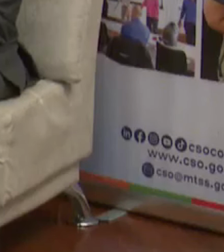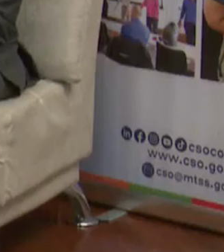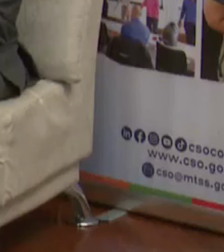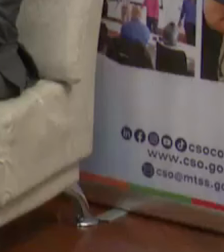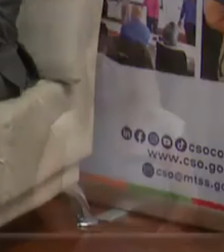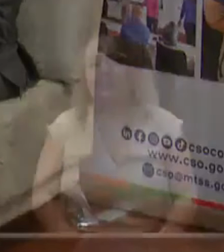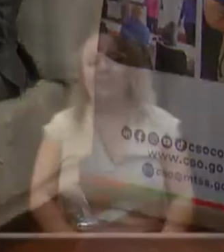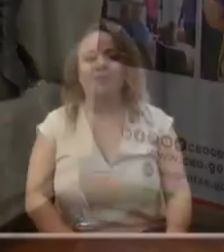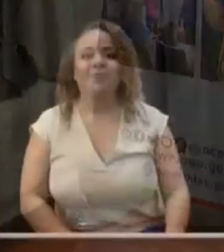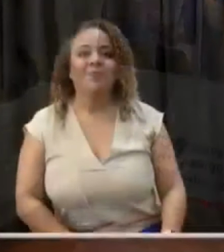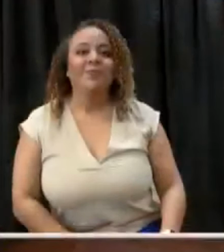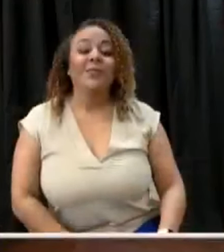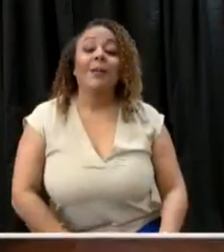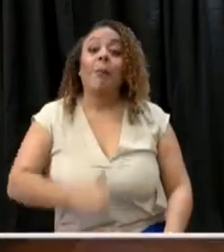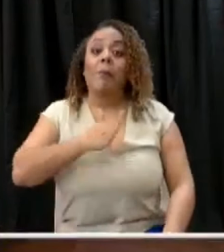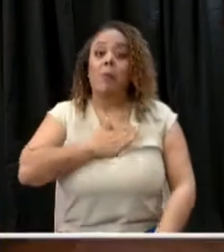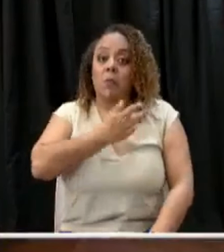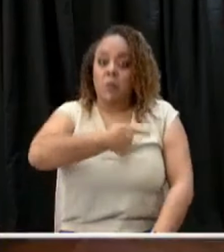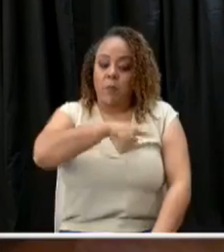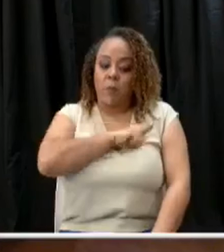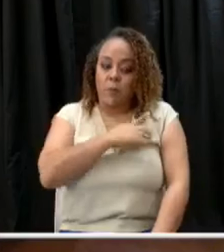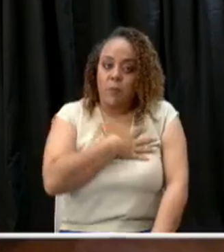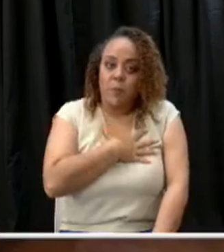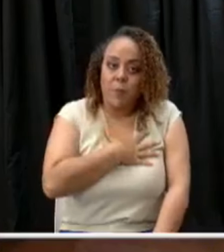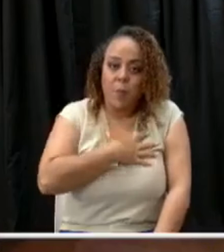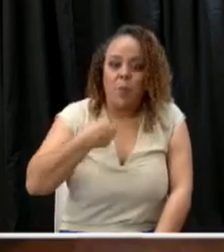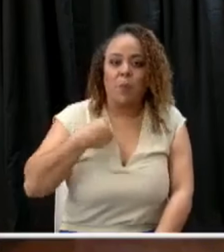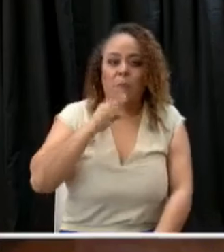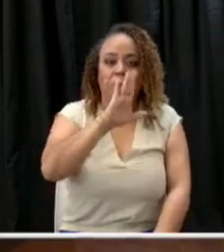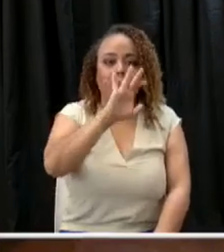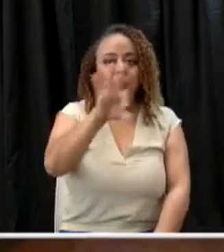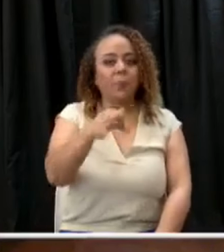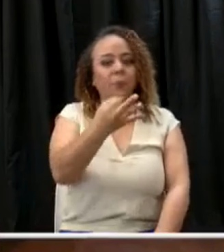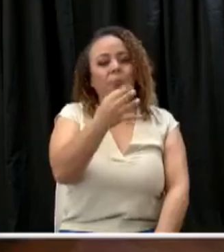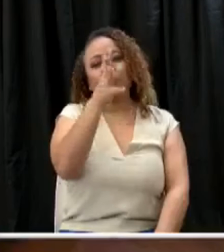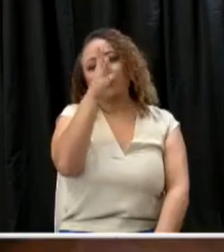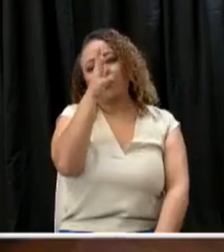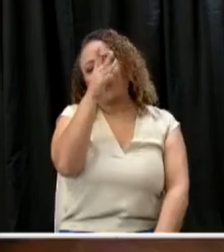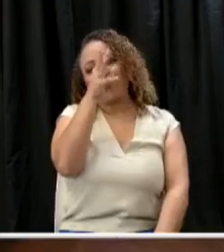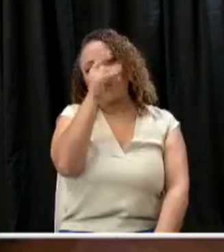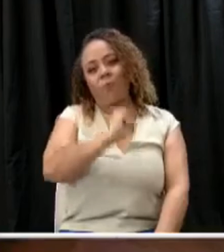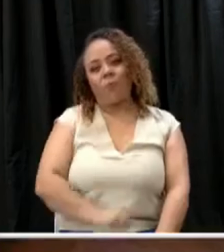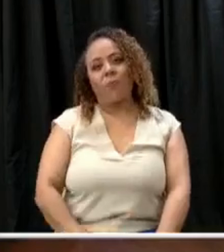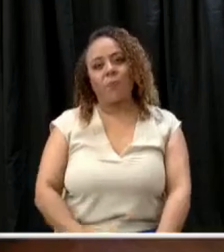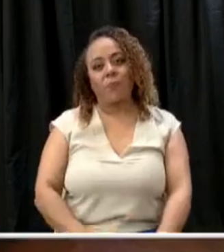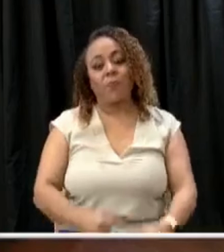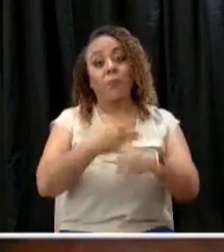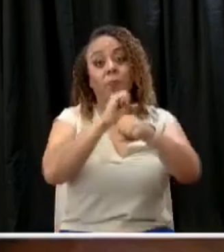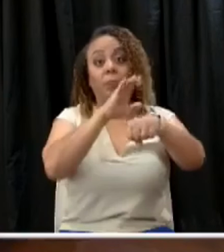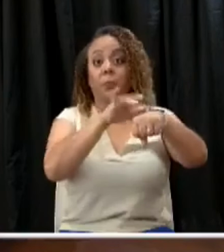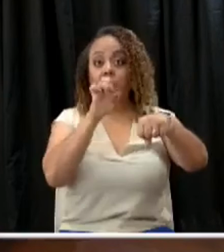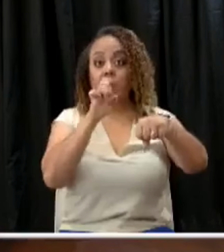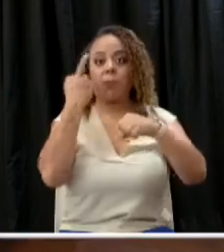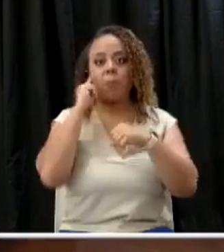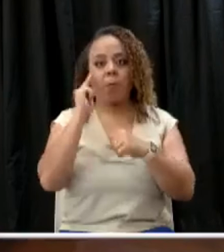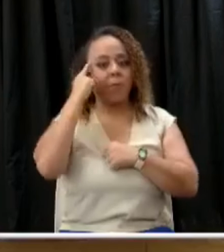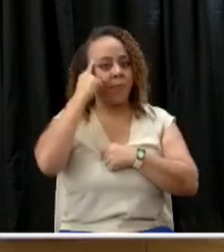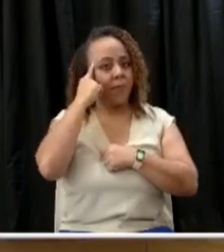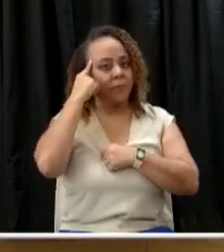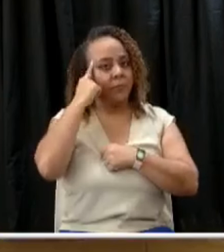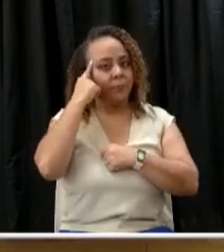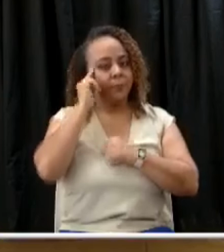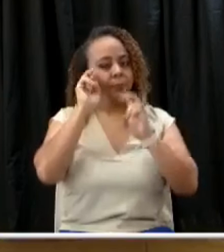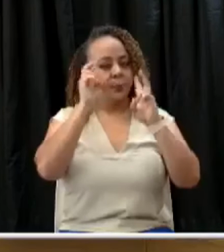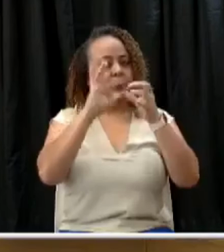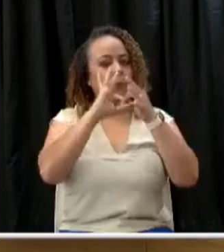lo hemos visto, claro que sí. A mí personalmente me encanta su forma divertida de hacer un llamado a la reflexión en